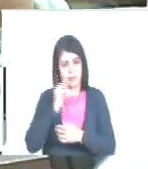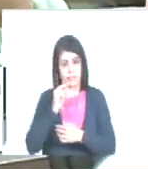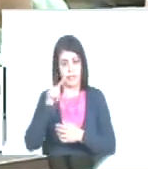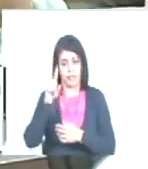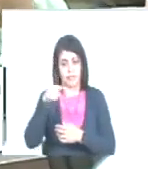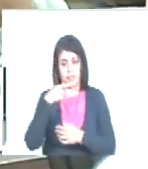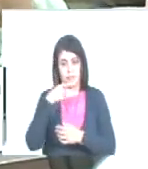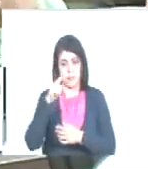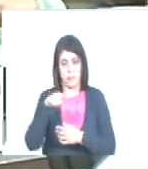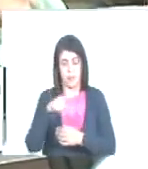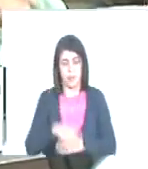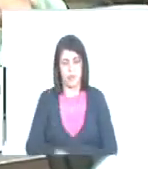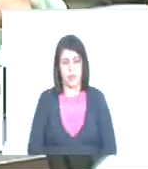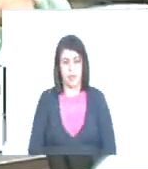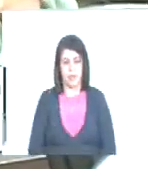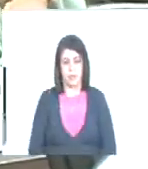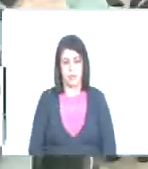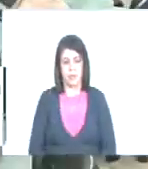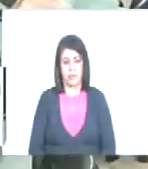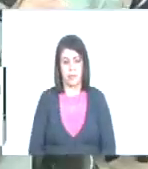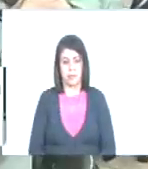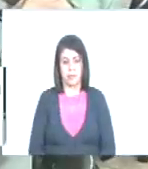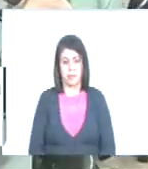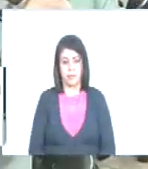zapuera. Bueno, realmente,